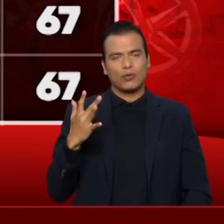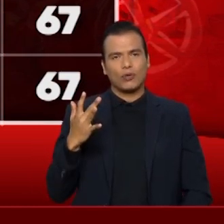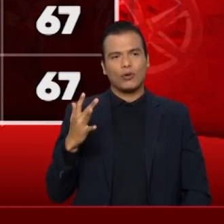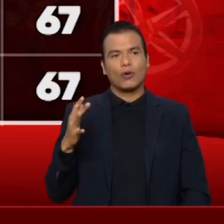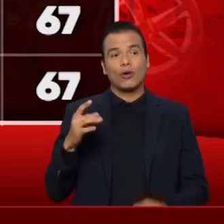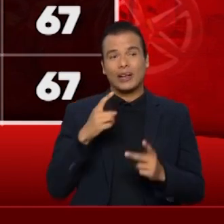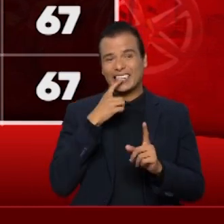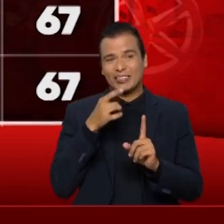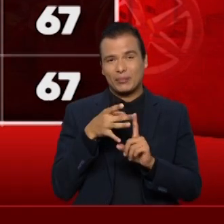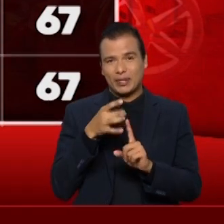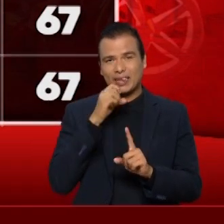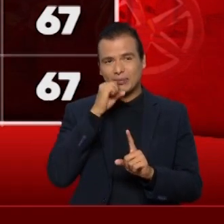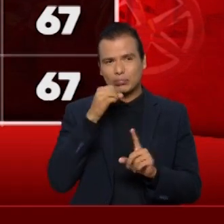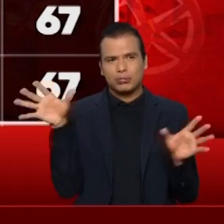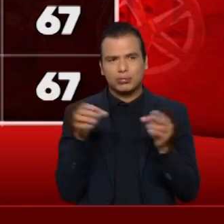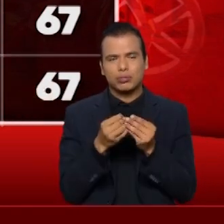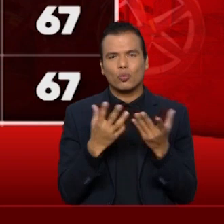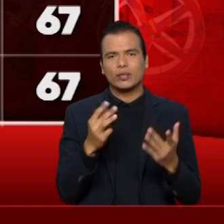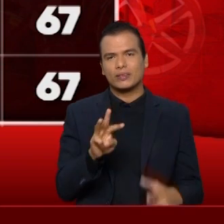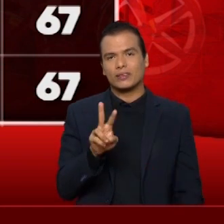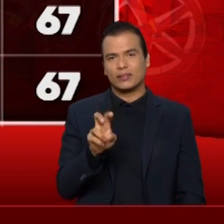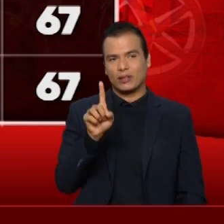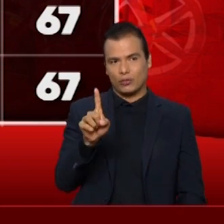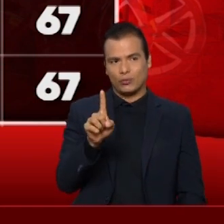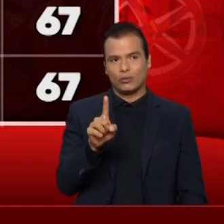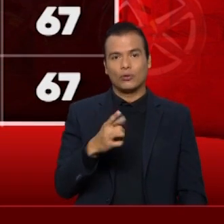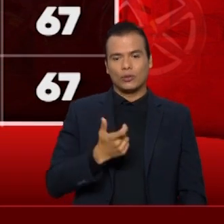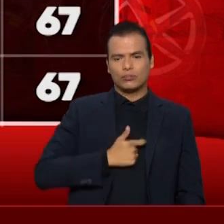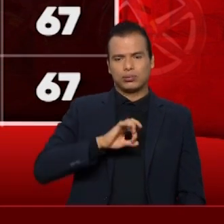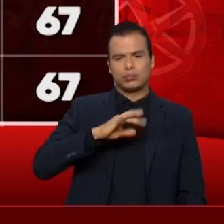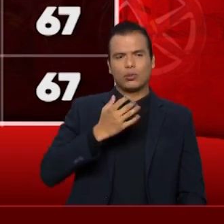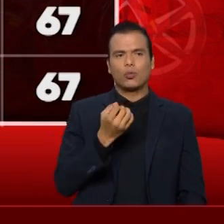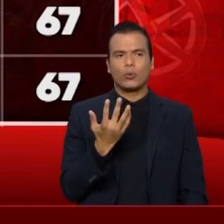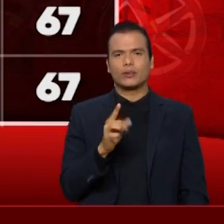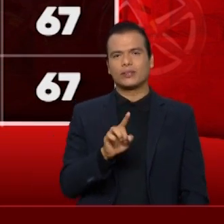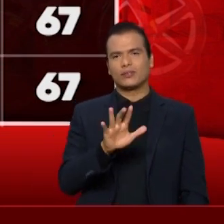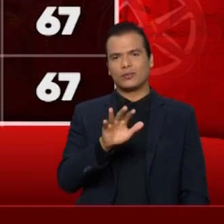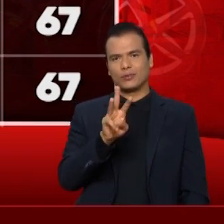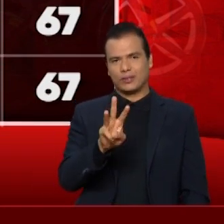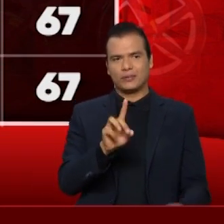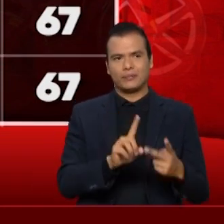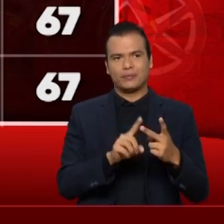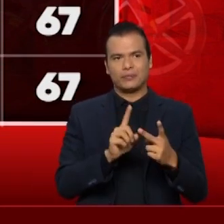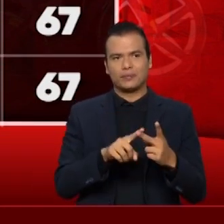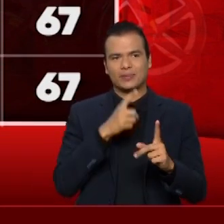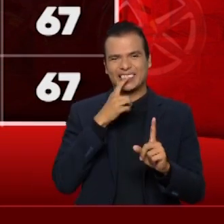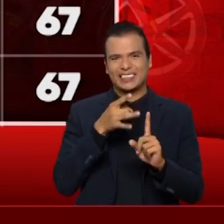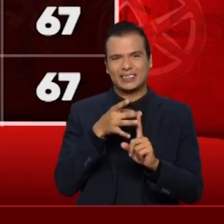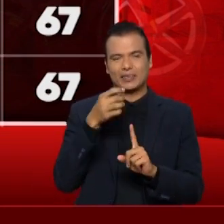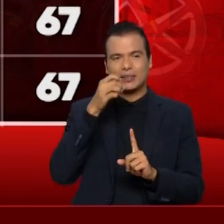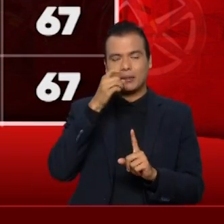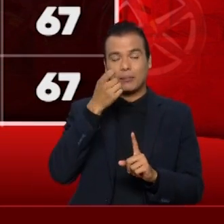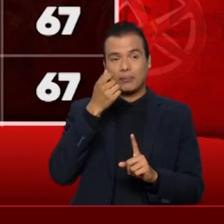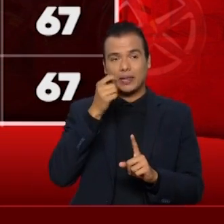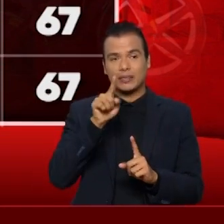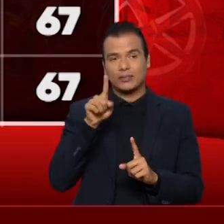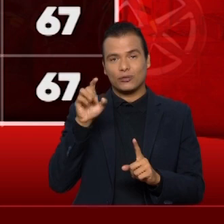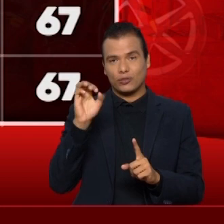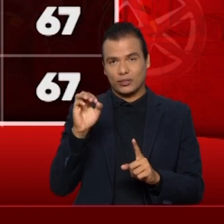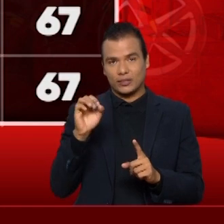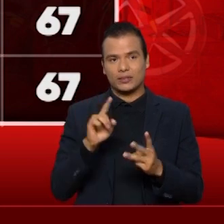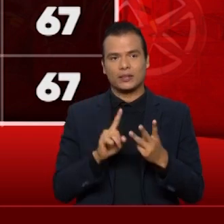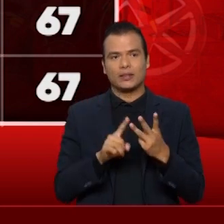medallas, de las cuales 153 son de oro, 110 son de plata y 111 de